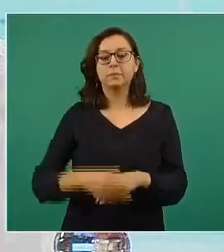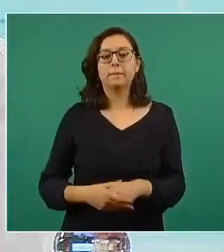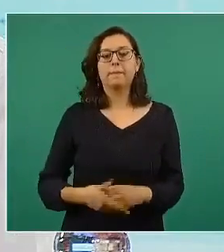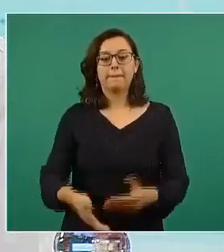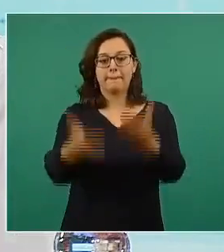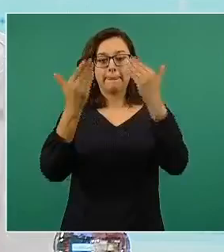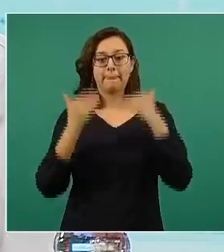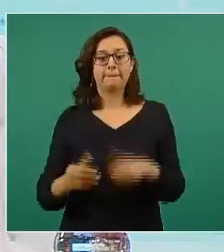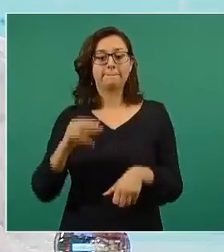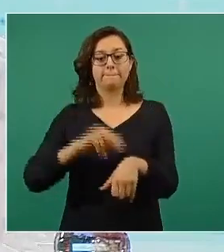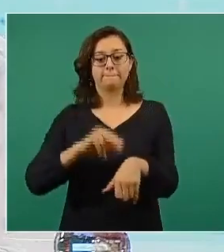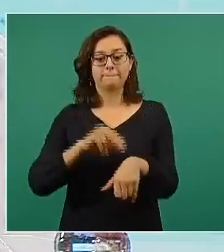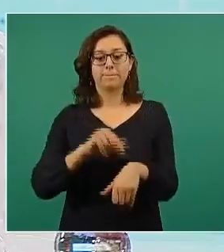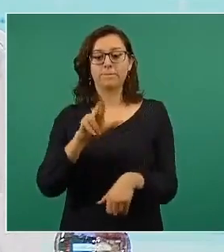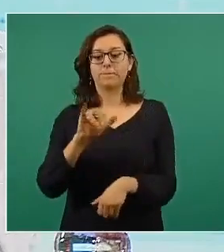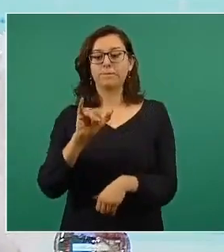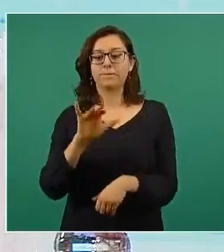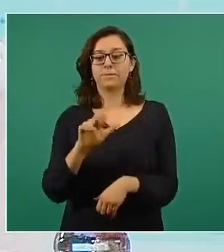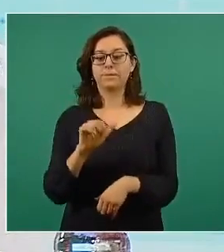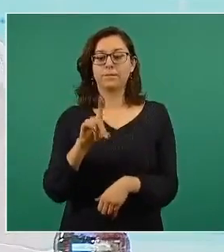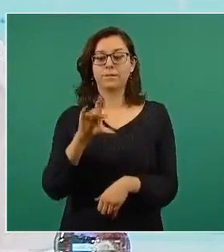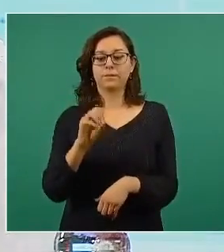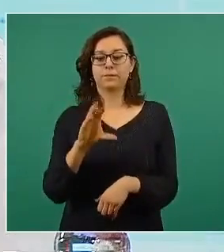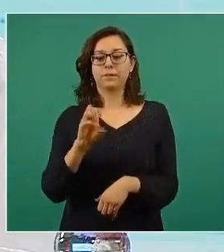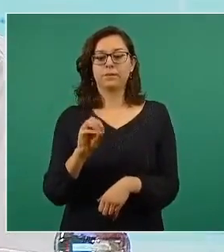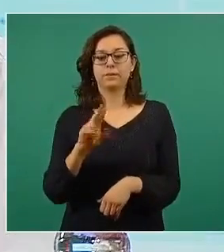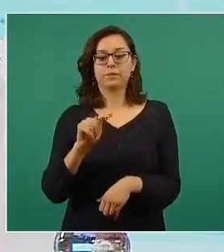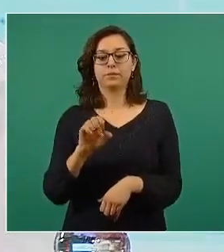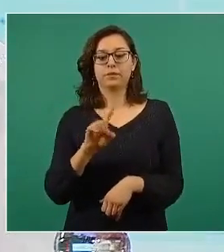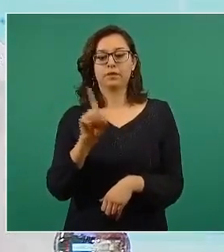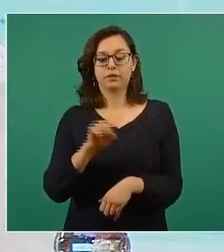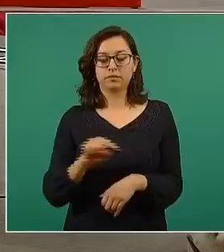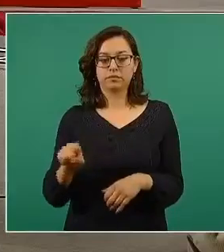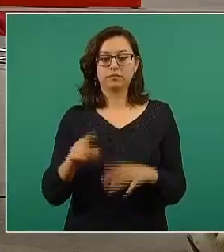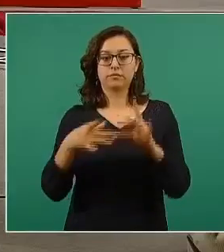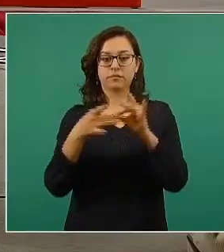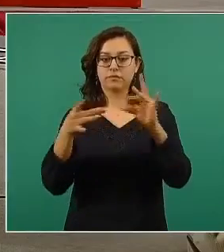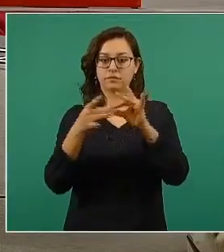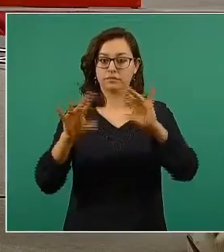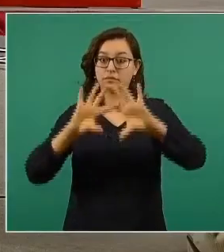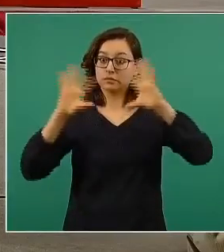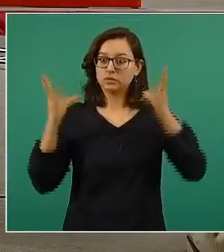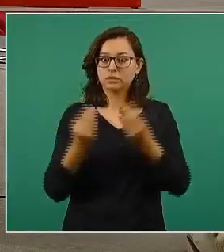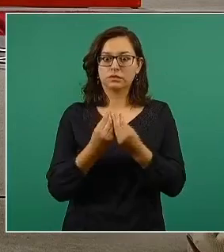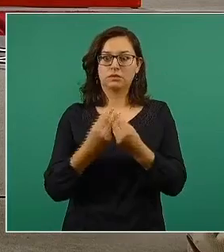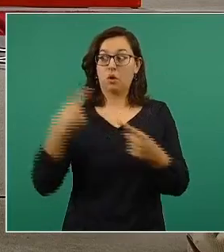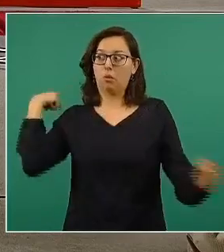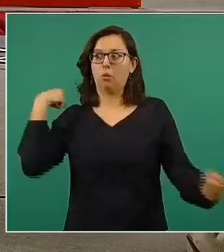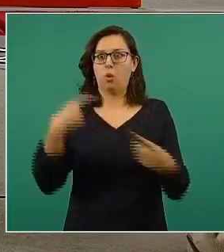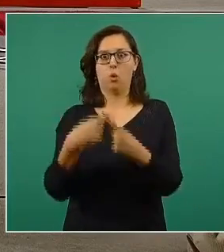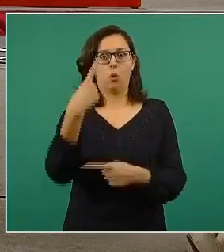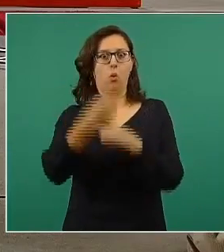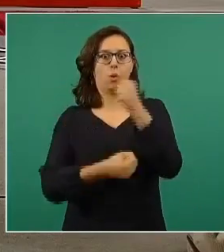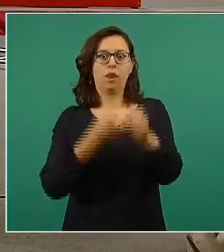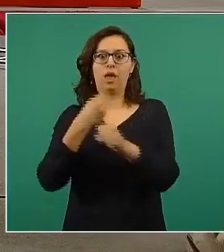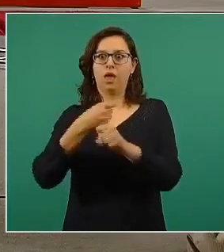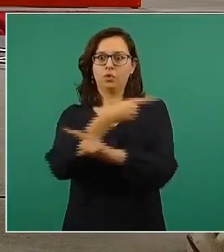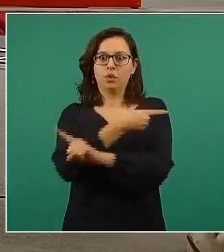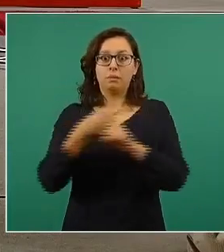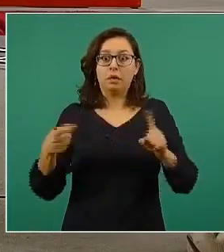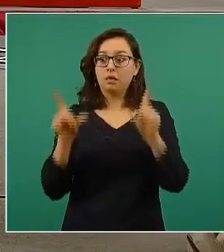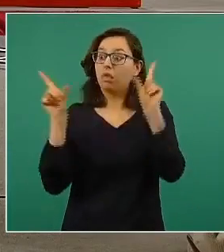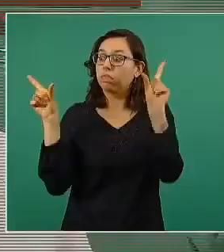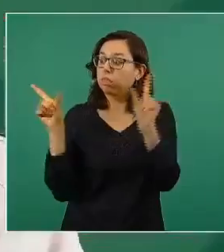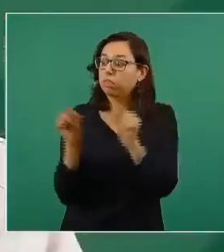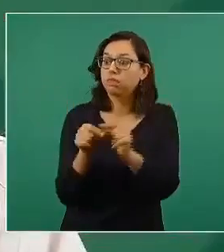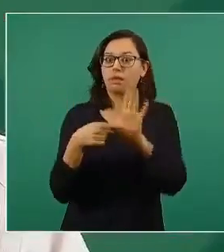doctor Ricardo Cortés presentará también en forma muy panorámica. Es muy difícil resumir tanto trabajo y tanto tiempo